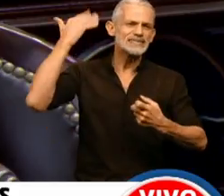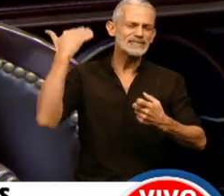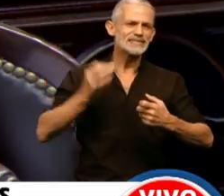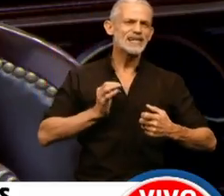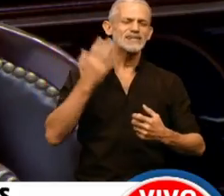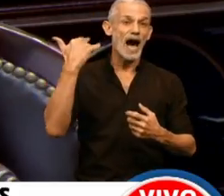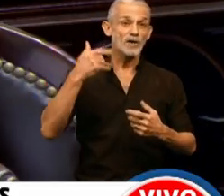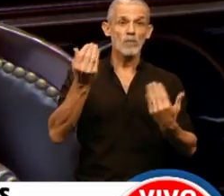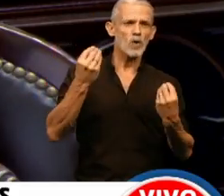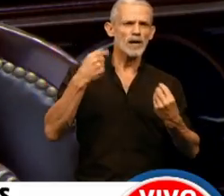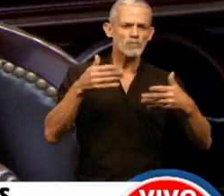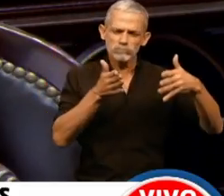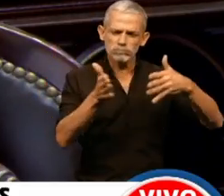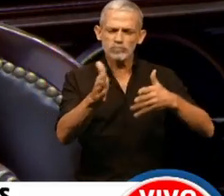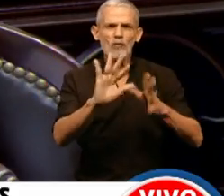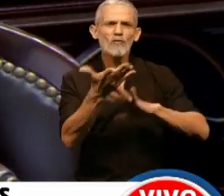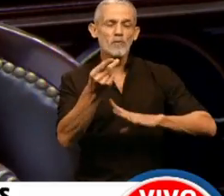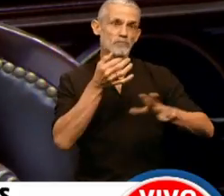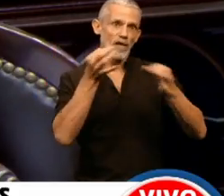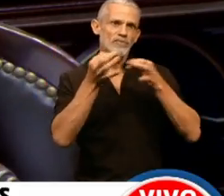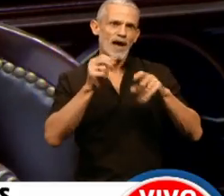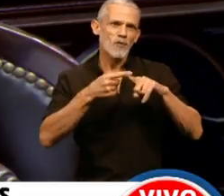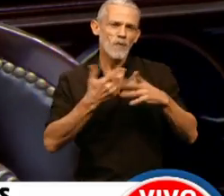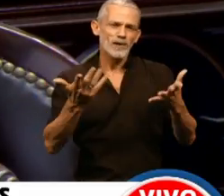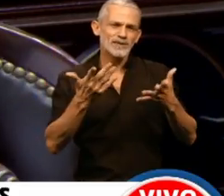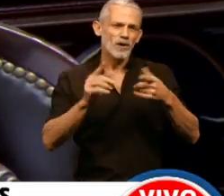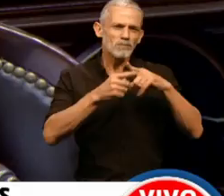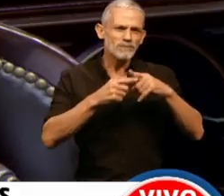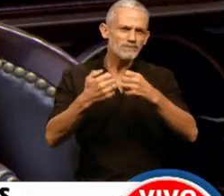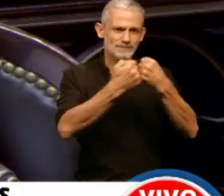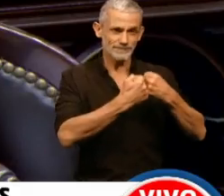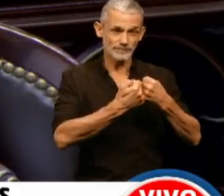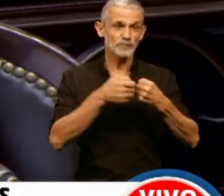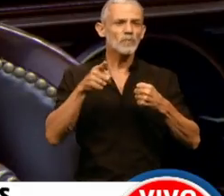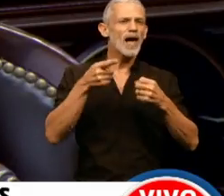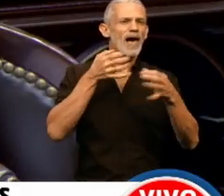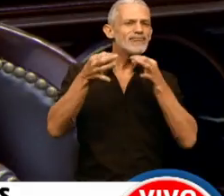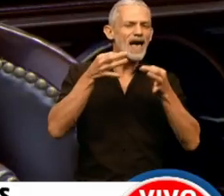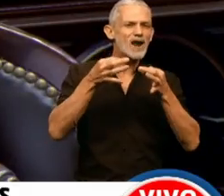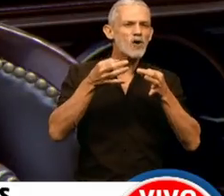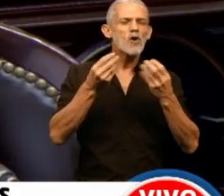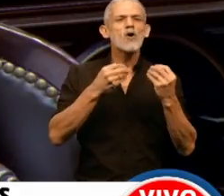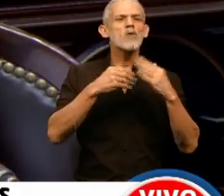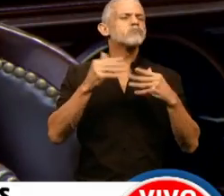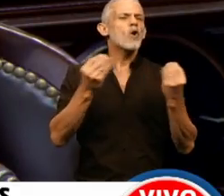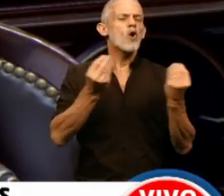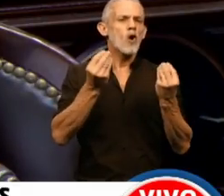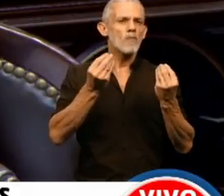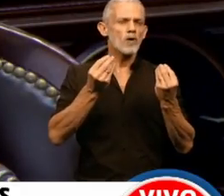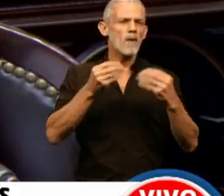porque elegimos el camino del diálogo político es el diálogo político que se construye sobre la